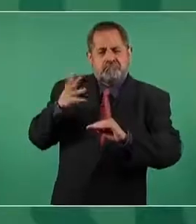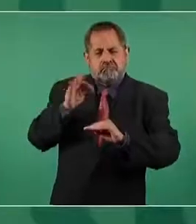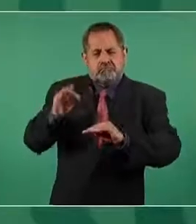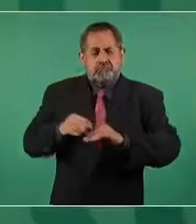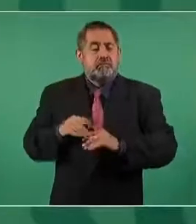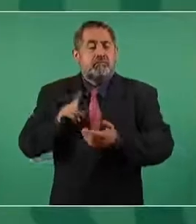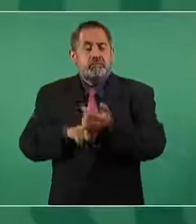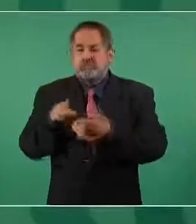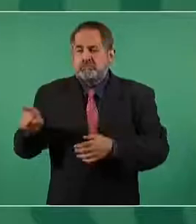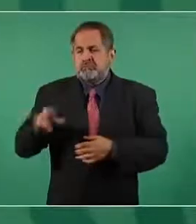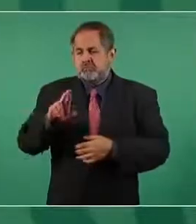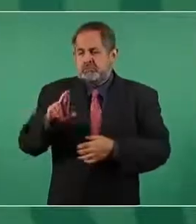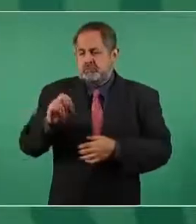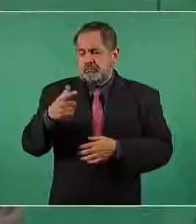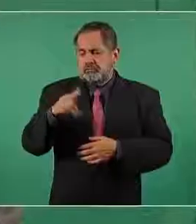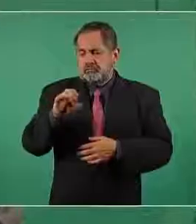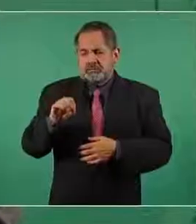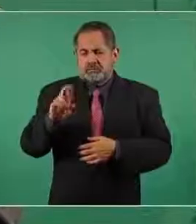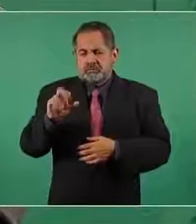Rogelio Ramírez de la O es un